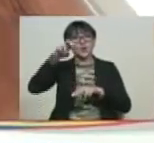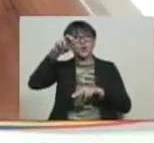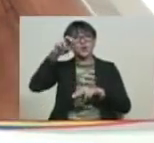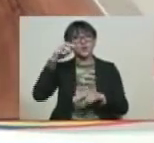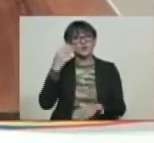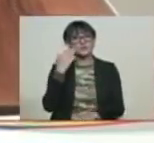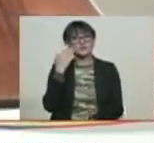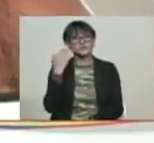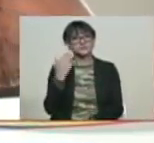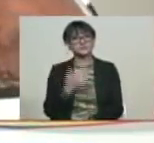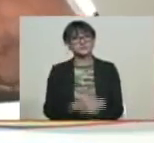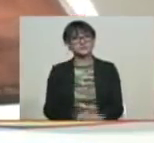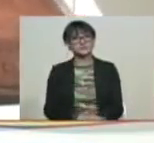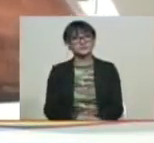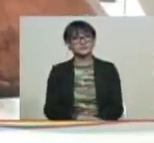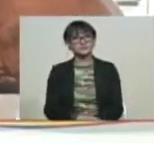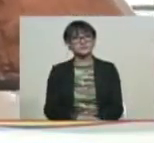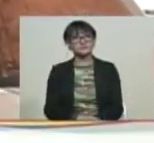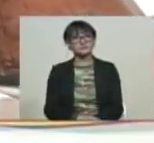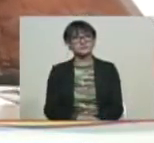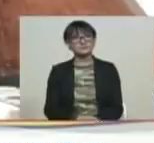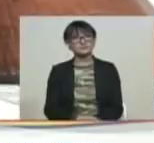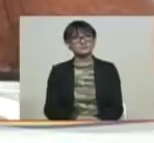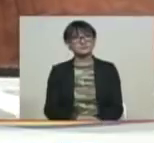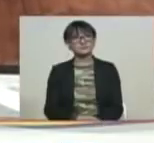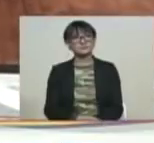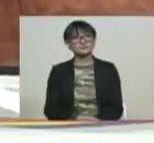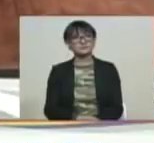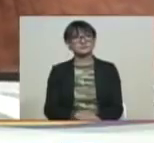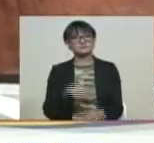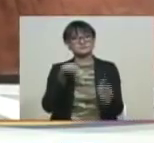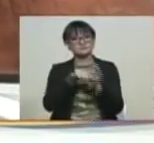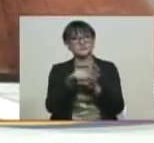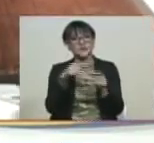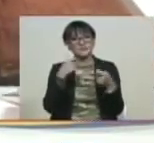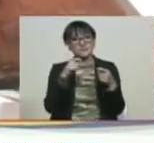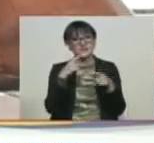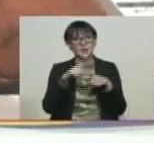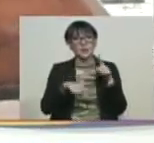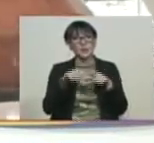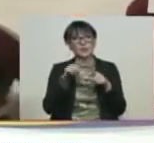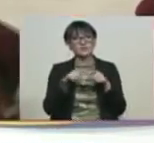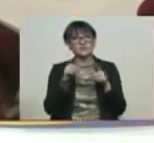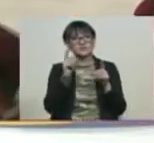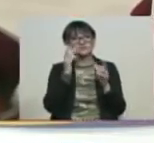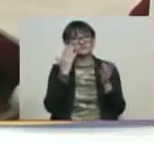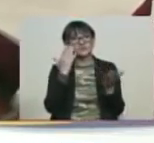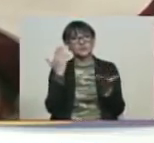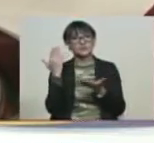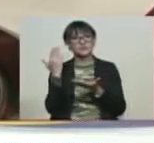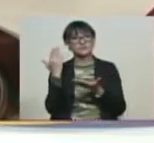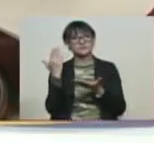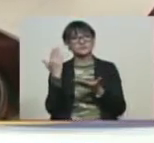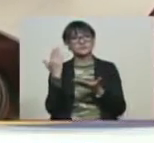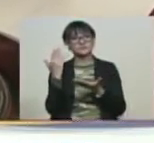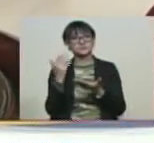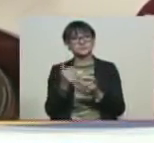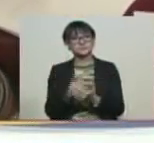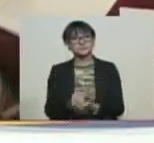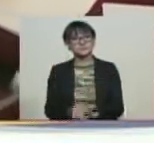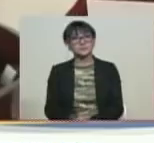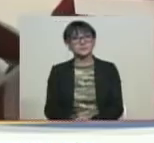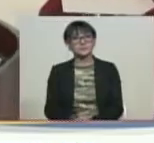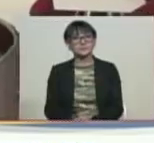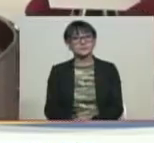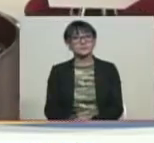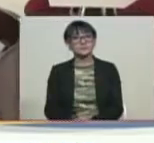torre, nos encontramos con la tienda de souvenir que vemos aquí a la izquierda, que es el espacio circular, luego lo que fue